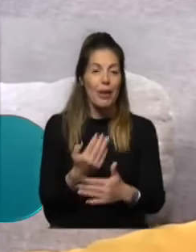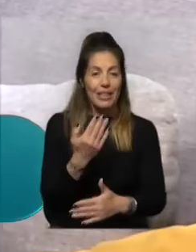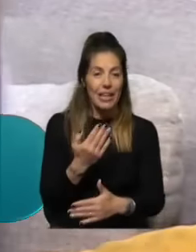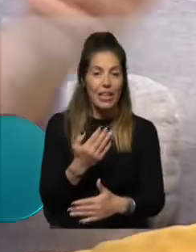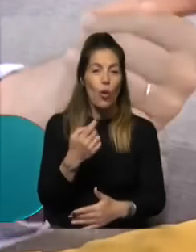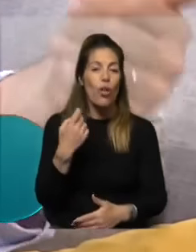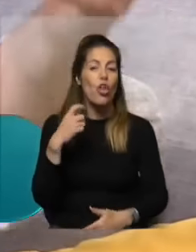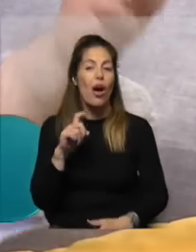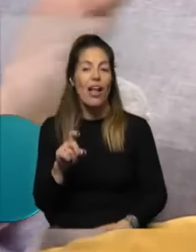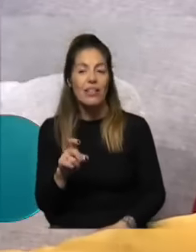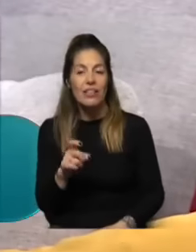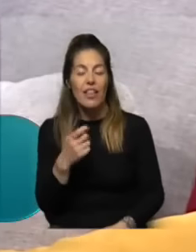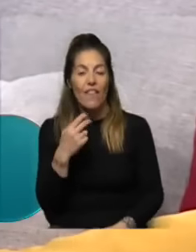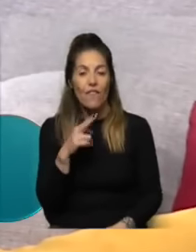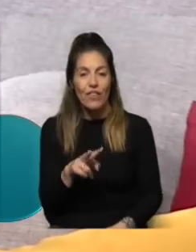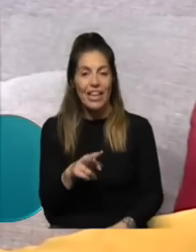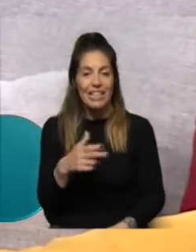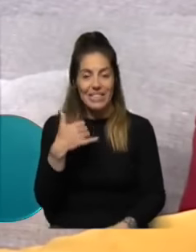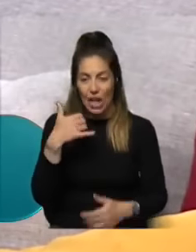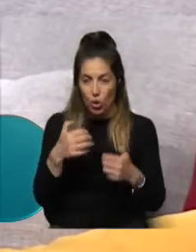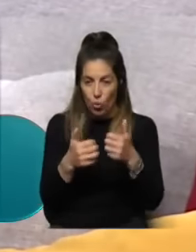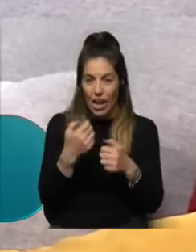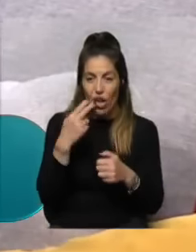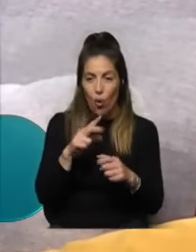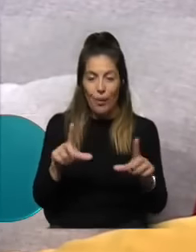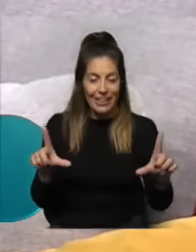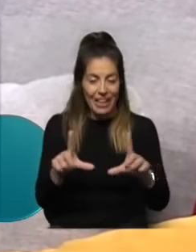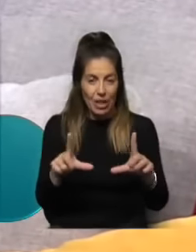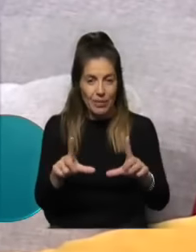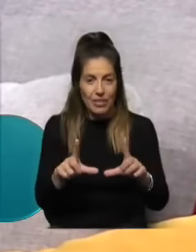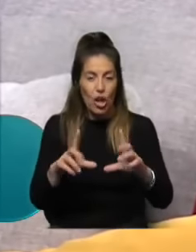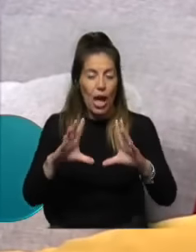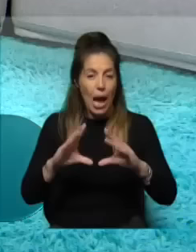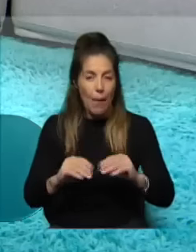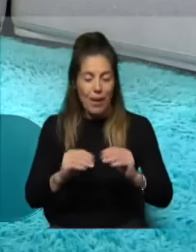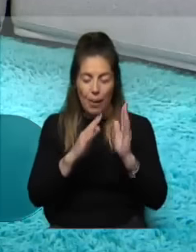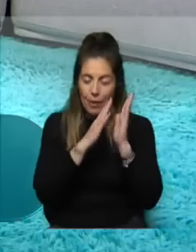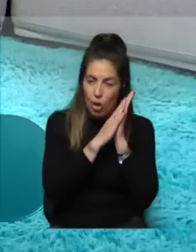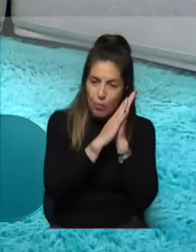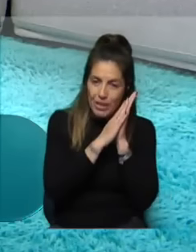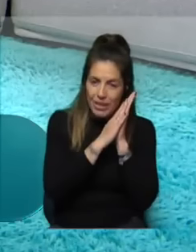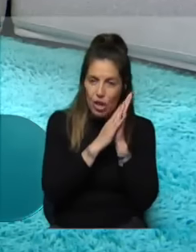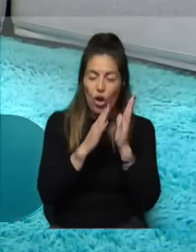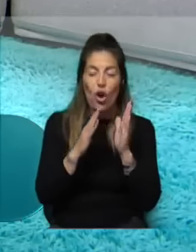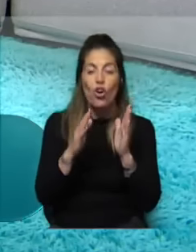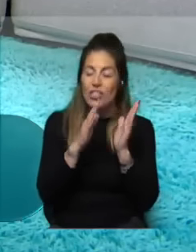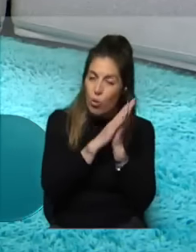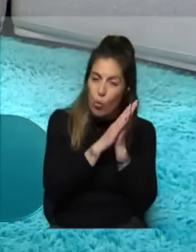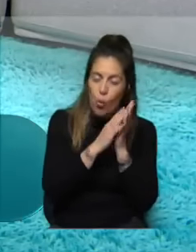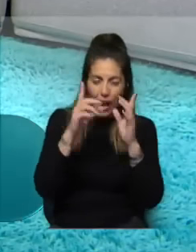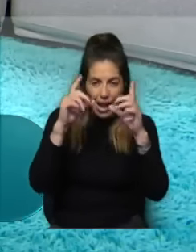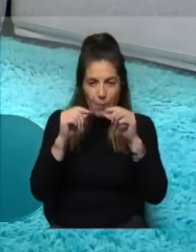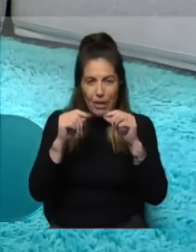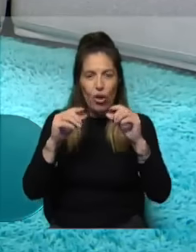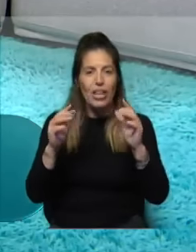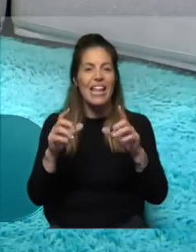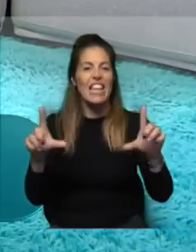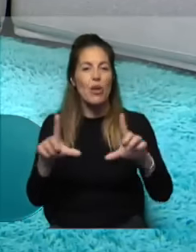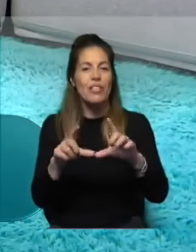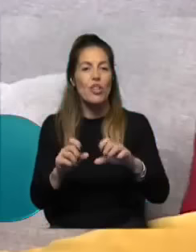alguien ve celulares o mira televisión y apaga para dormir enseguida o se duerme con la televisión prendida en el dormitorio,